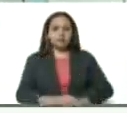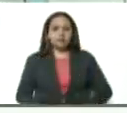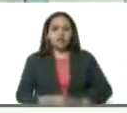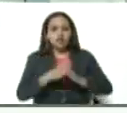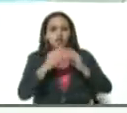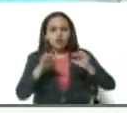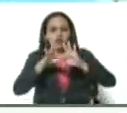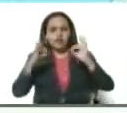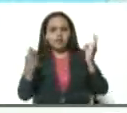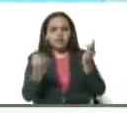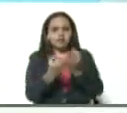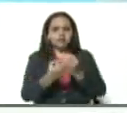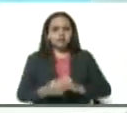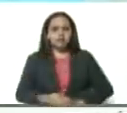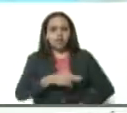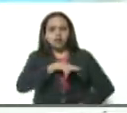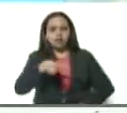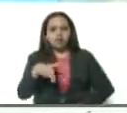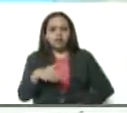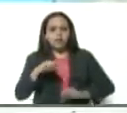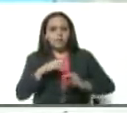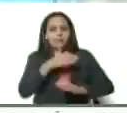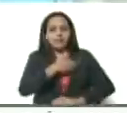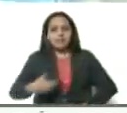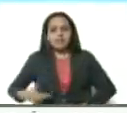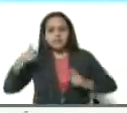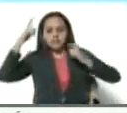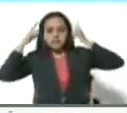la familia de nuestro comandante Hugo Chávez.